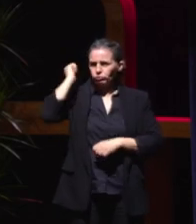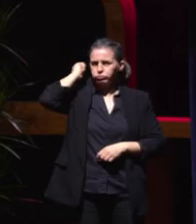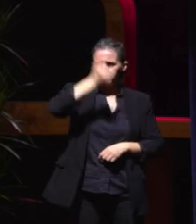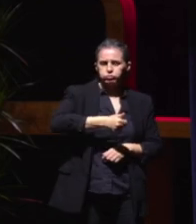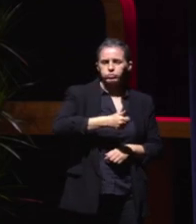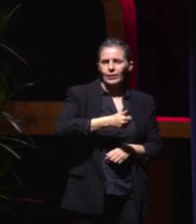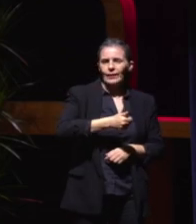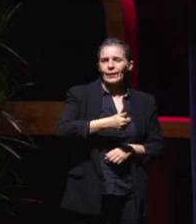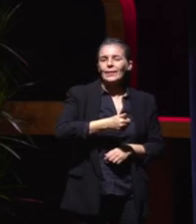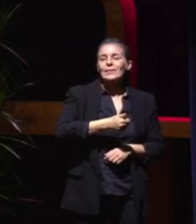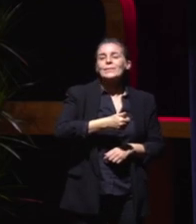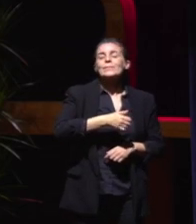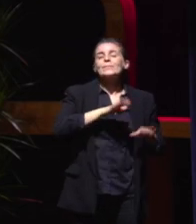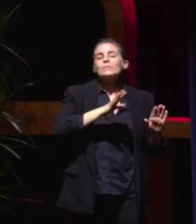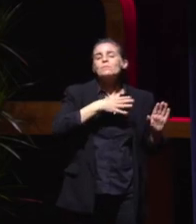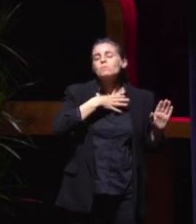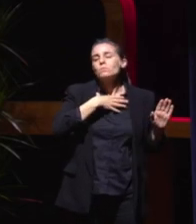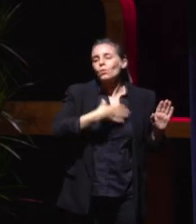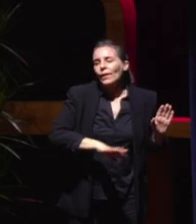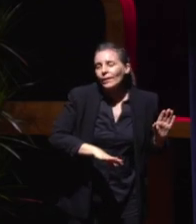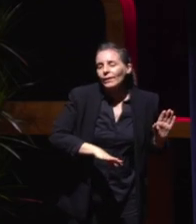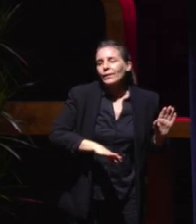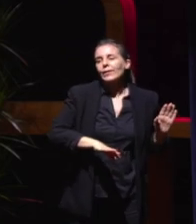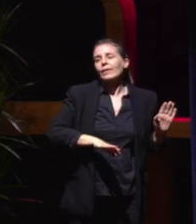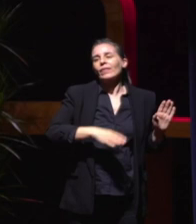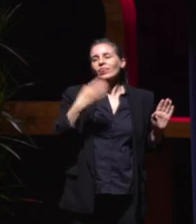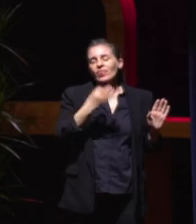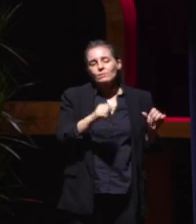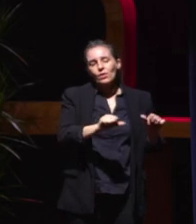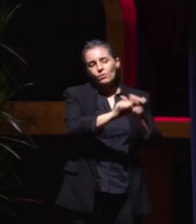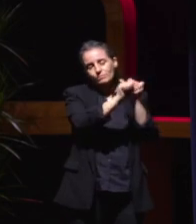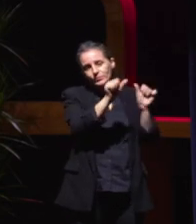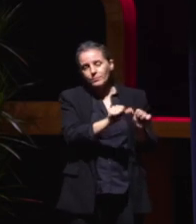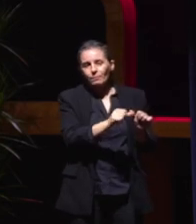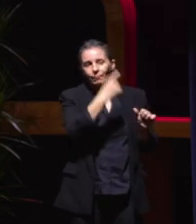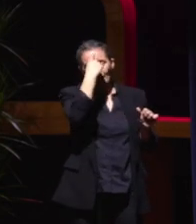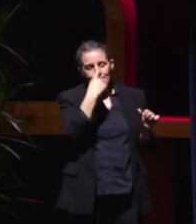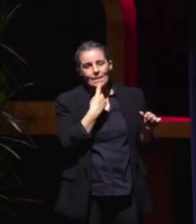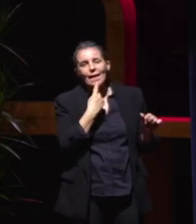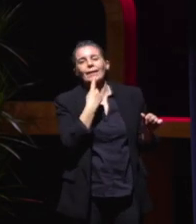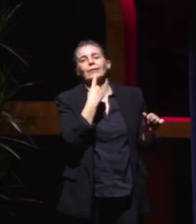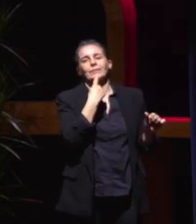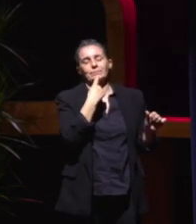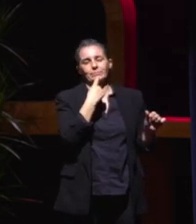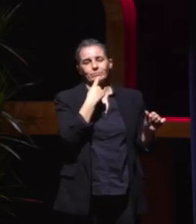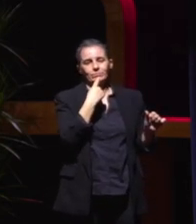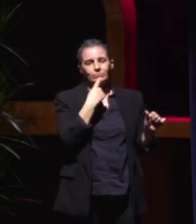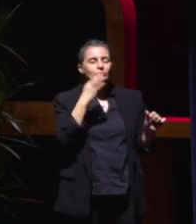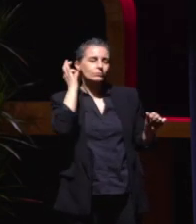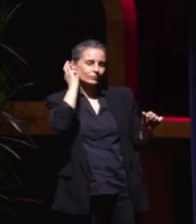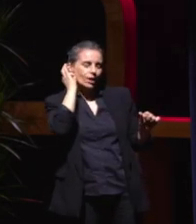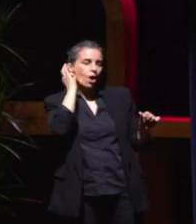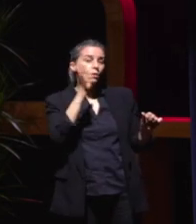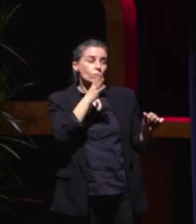dijeron a lo mejor el arquetipo hay que darle un meneo porque ya sabemos todo de ellos pero no sabemos